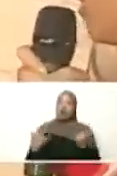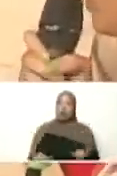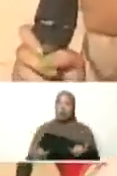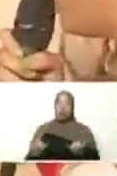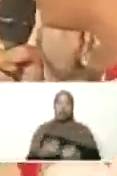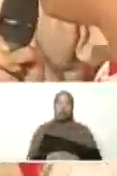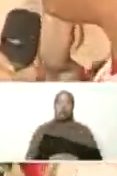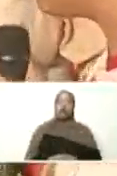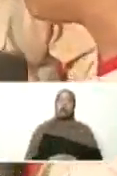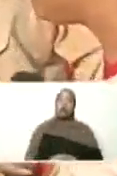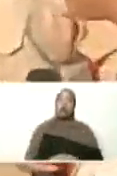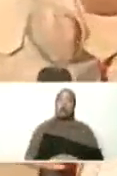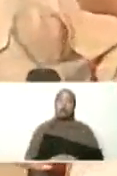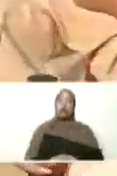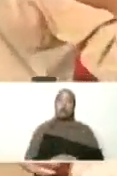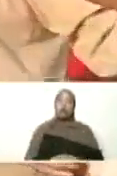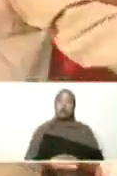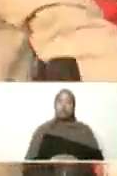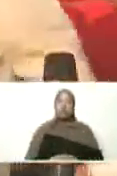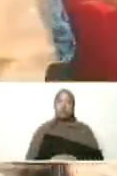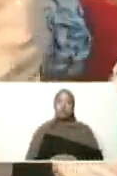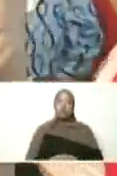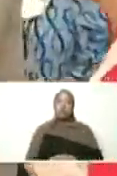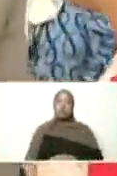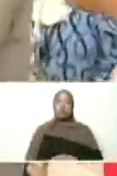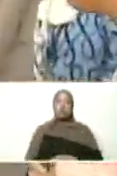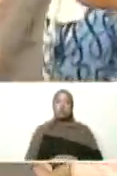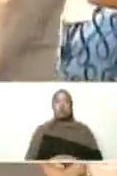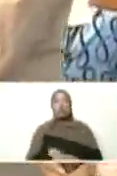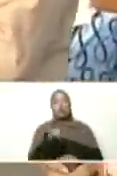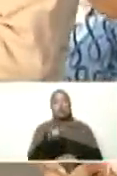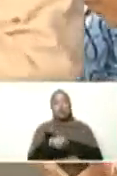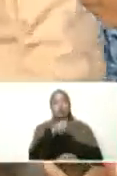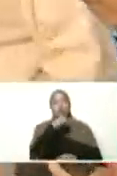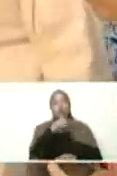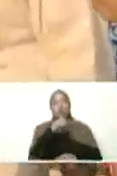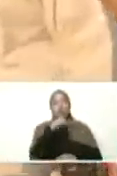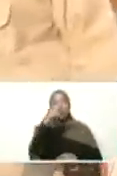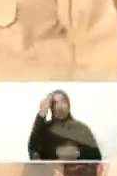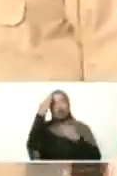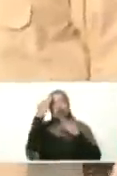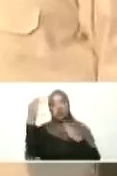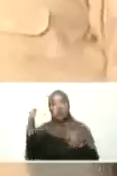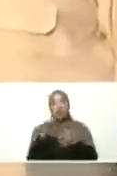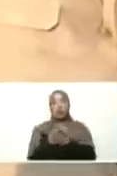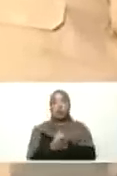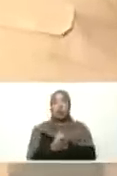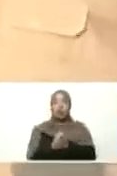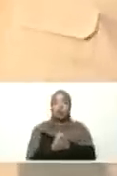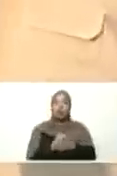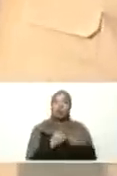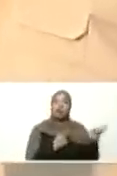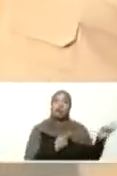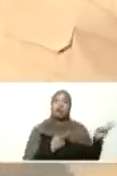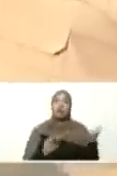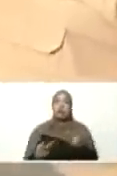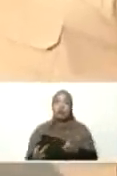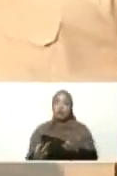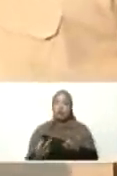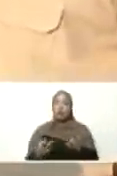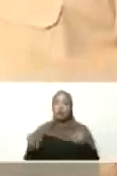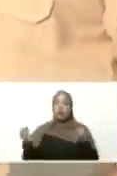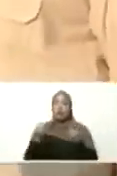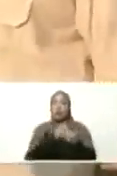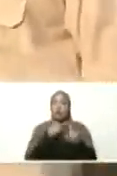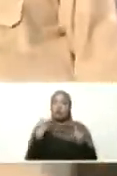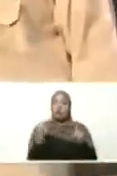dispuestas. Tú me dices, ¿qué me dice aquí Arriaza? Vamos presidente a saludar a Jorge Arriaza. Bienvenido, presidente. Compañero. Golpe de